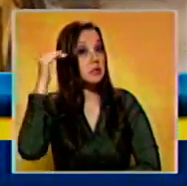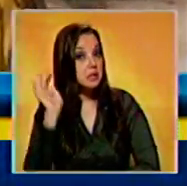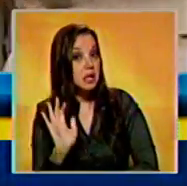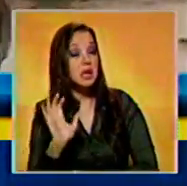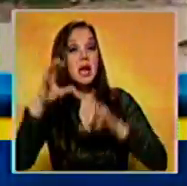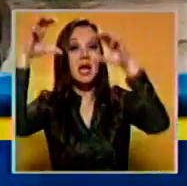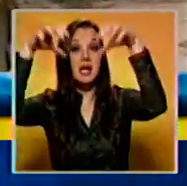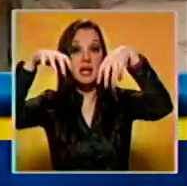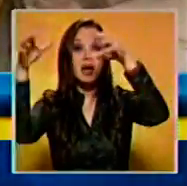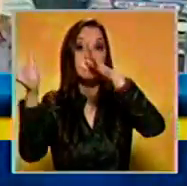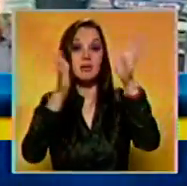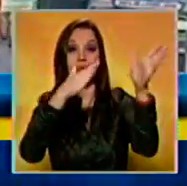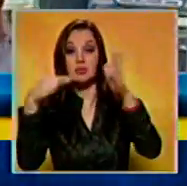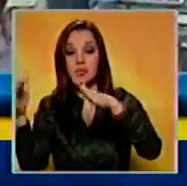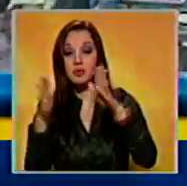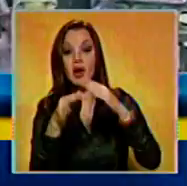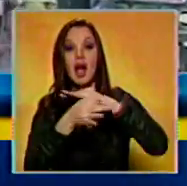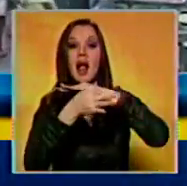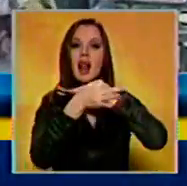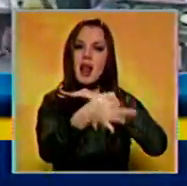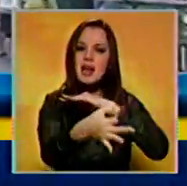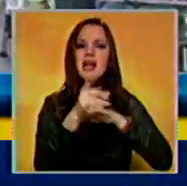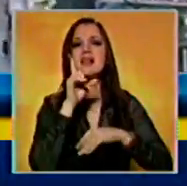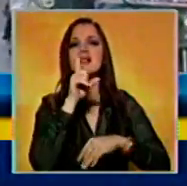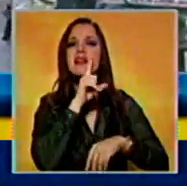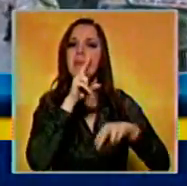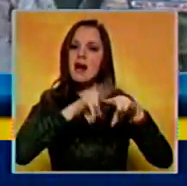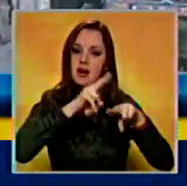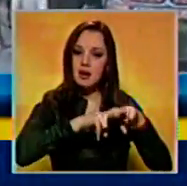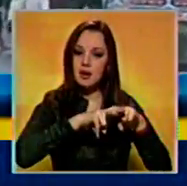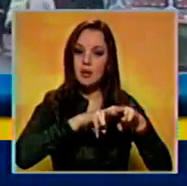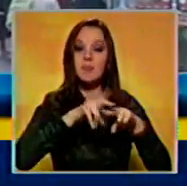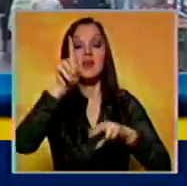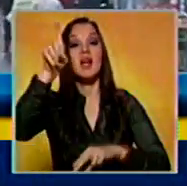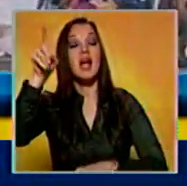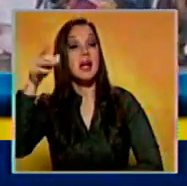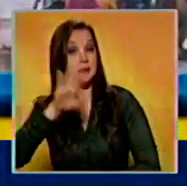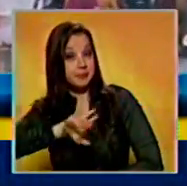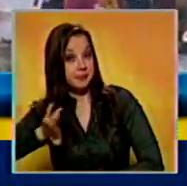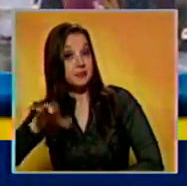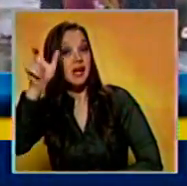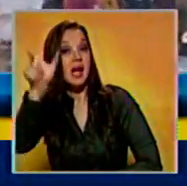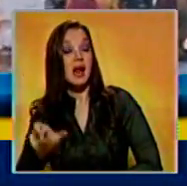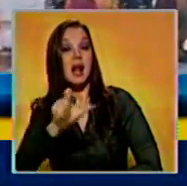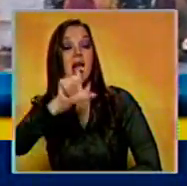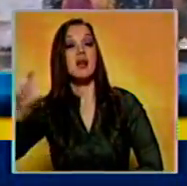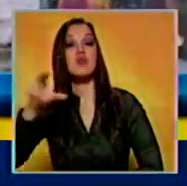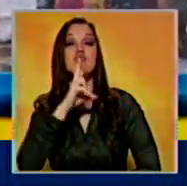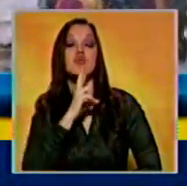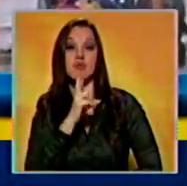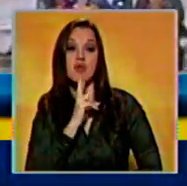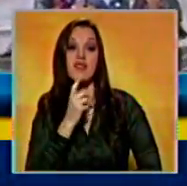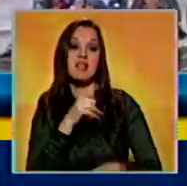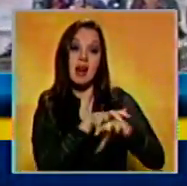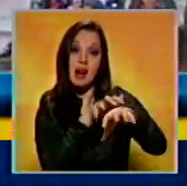podría afectar también la isla turística de Negros. Por su parte, la Cruz Roja Internacional aseguró que la mayoría de las